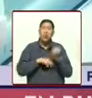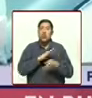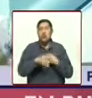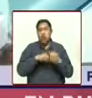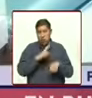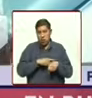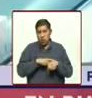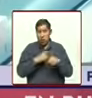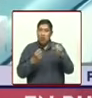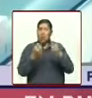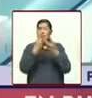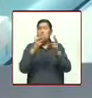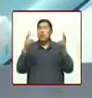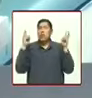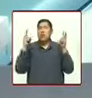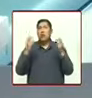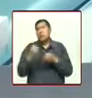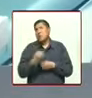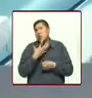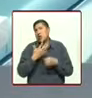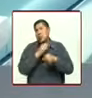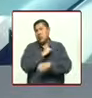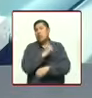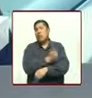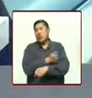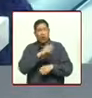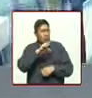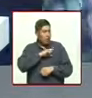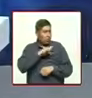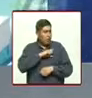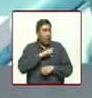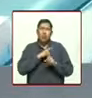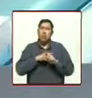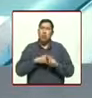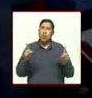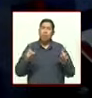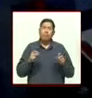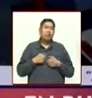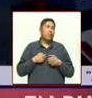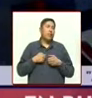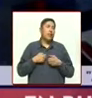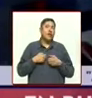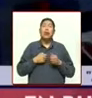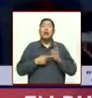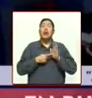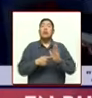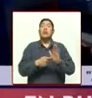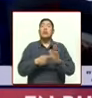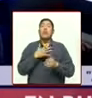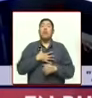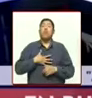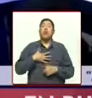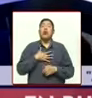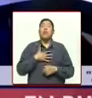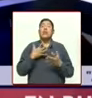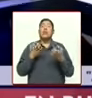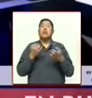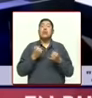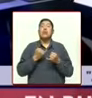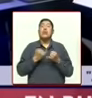tiempo también en Viacha, no los dirán las autoridades policiales. Pero déjenme mostrarles algo y con esto quiero